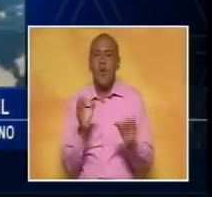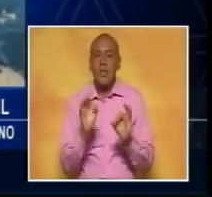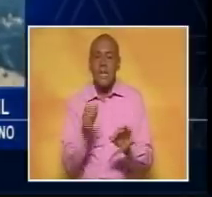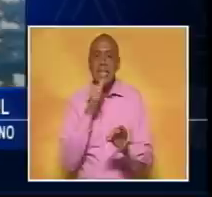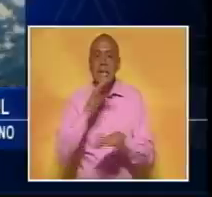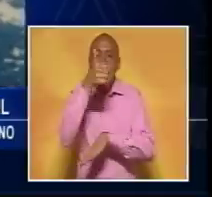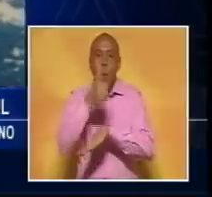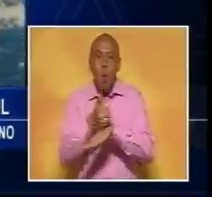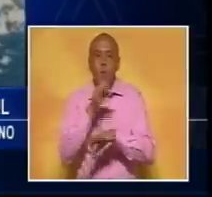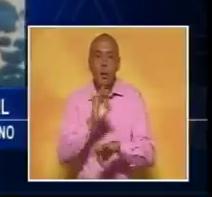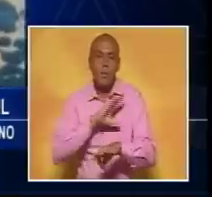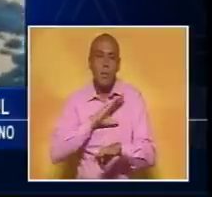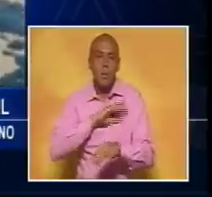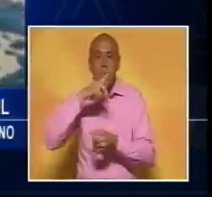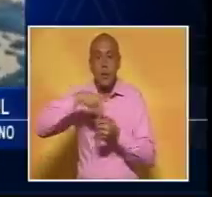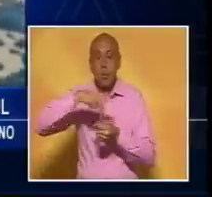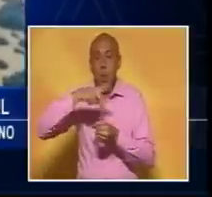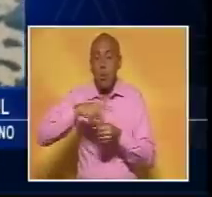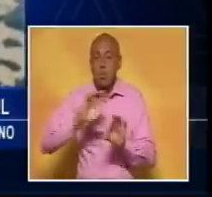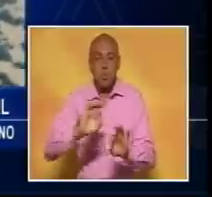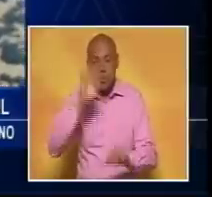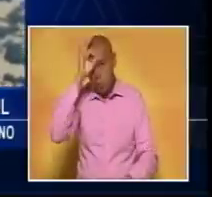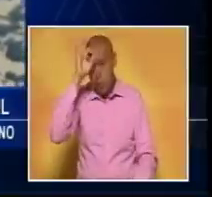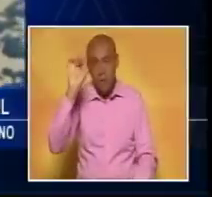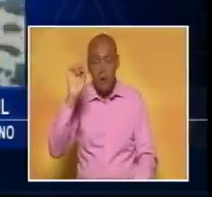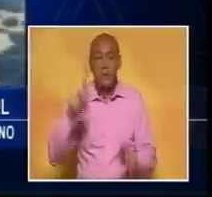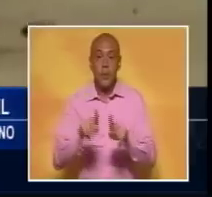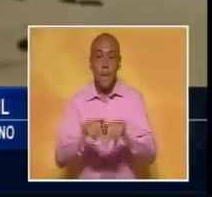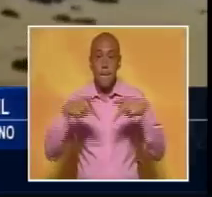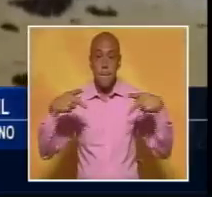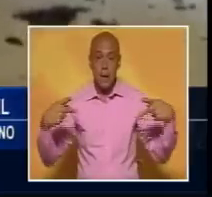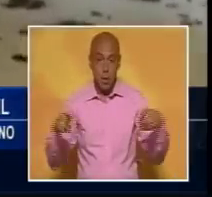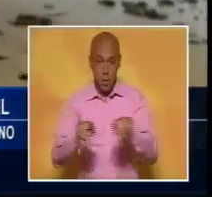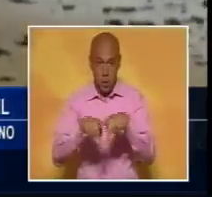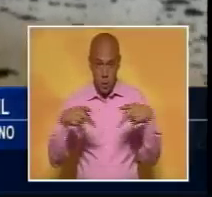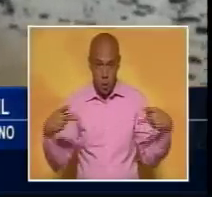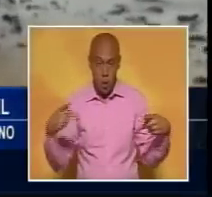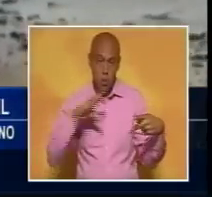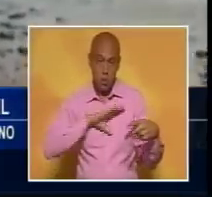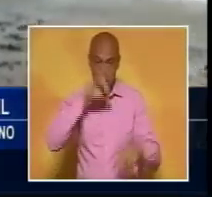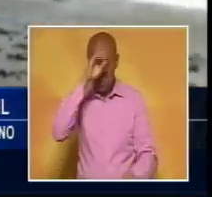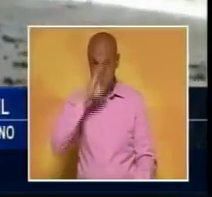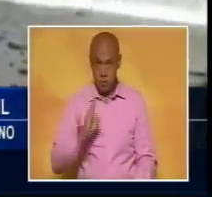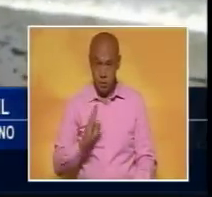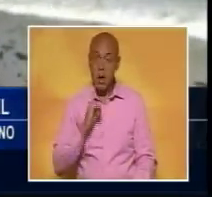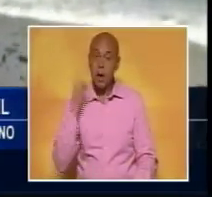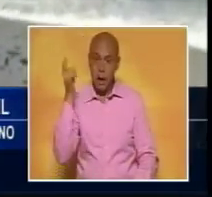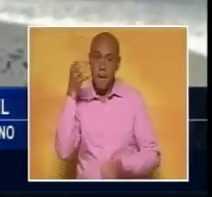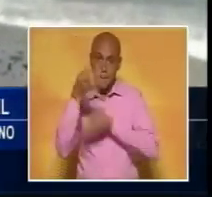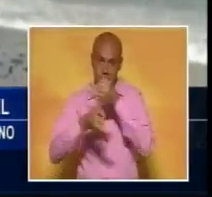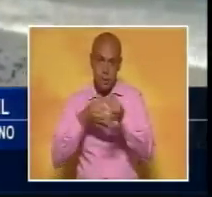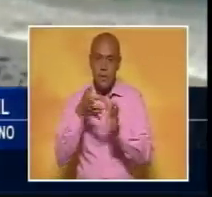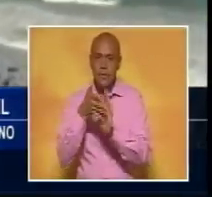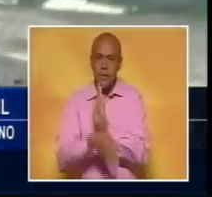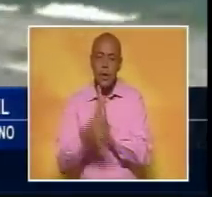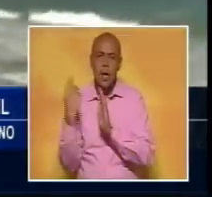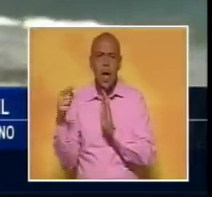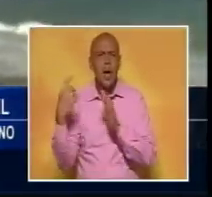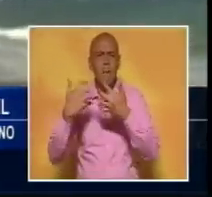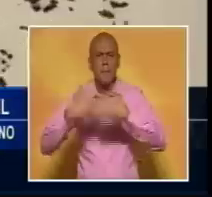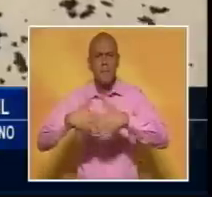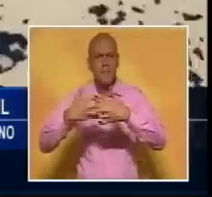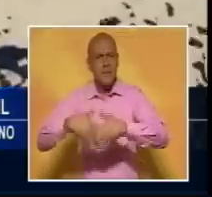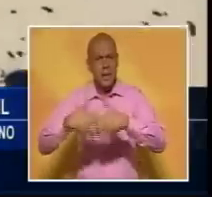podría corresponder el petróleo. El periódico brasileño Folha do São Paulo informó que según investigaciones de la empresa